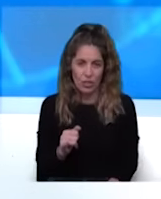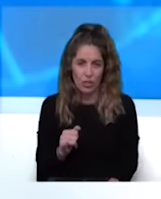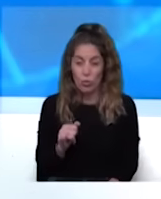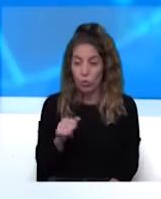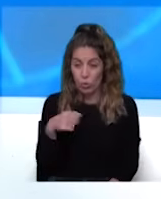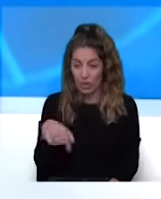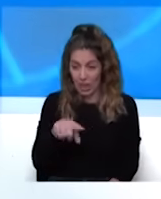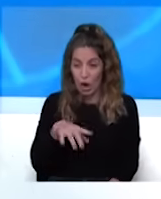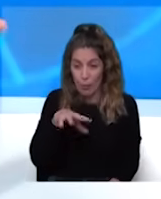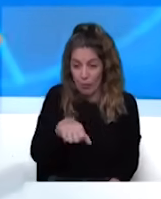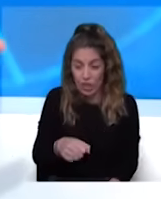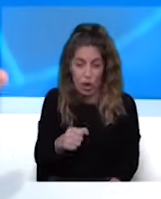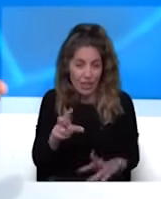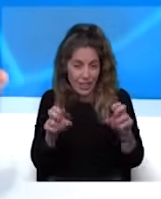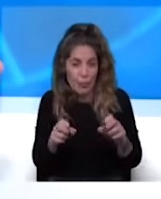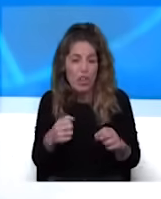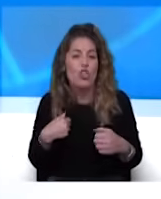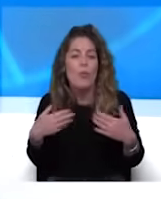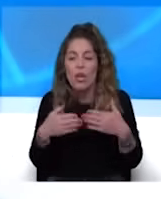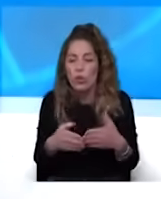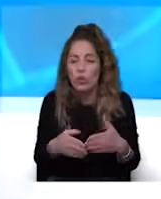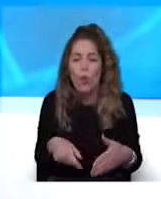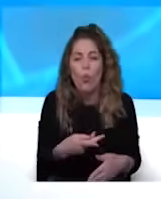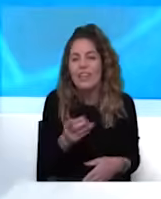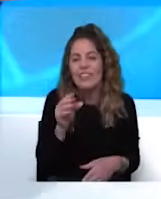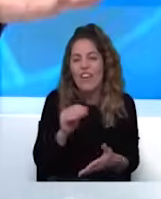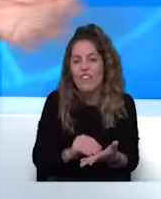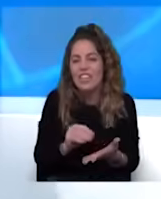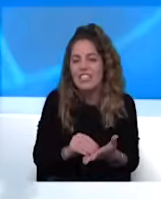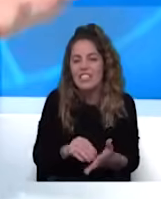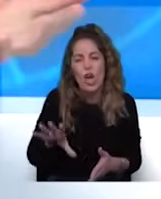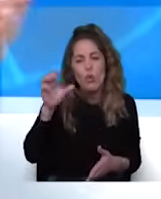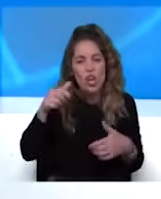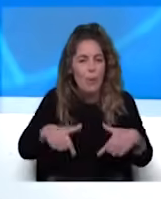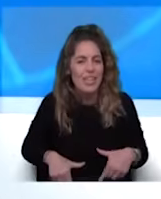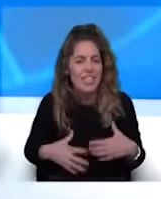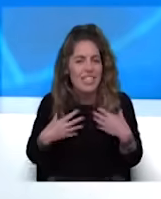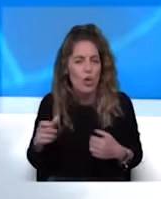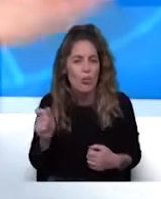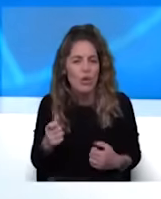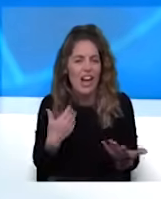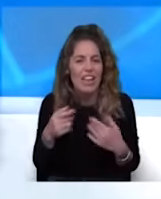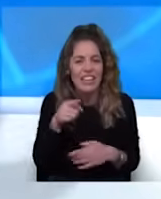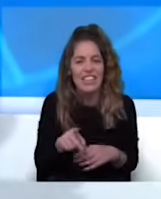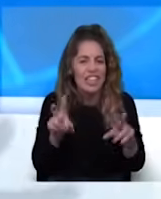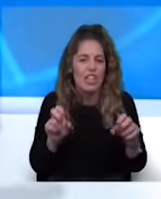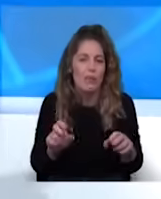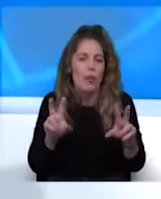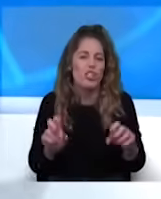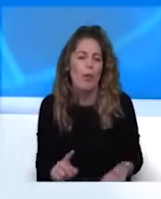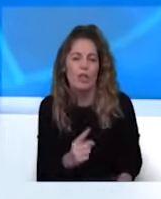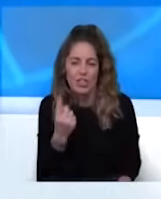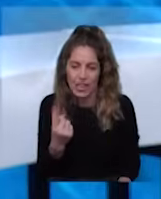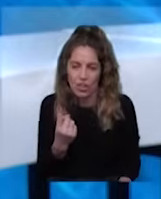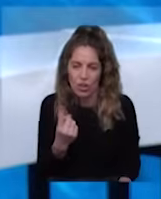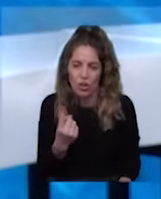este tema yo pregunto Cuántas veces escucharon al ministro o a la ministra de salud pública hablar de este tema como un tema prioritario Cuando